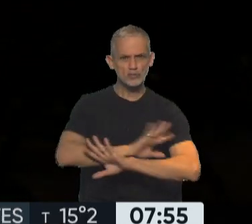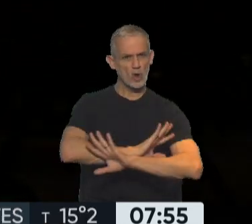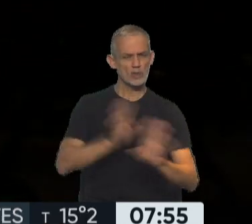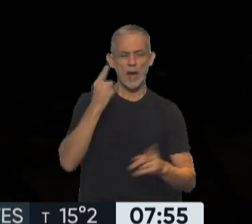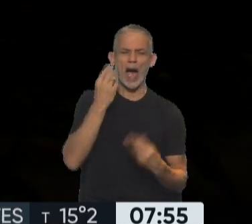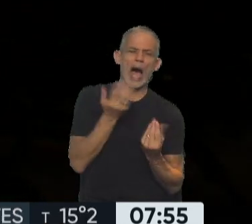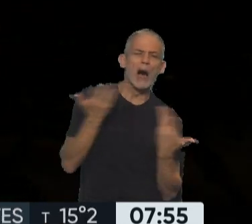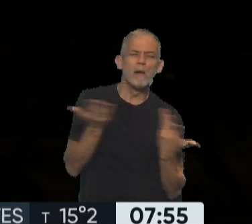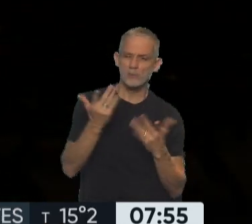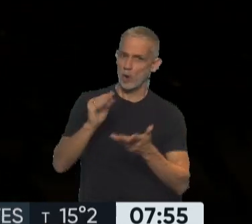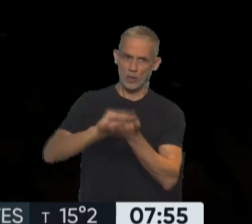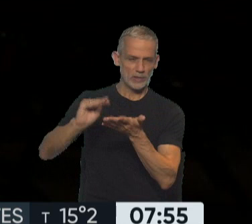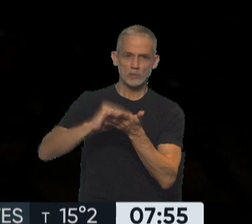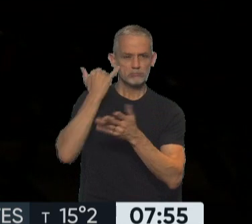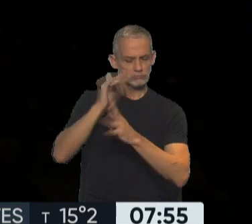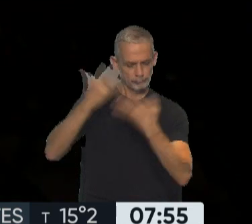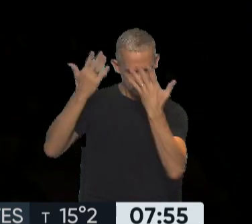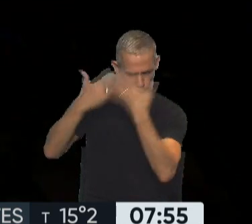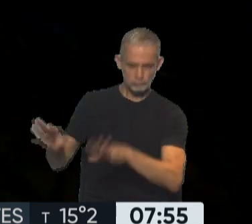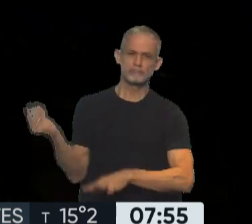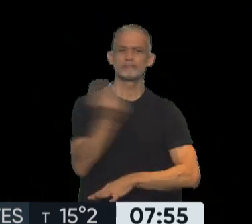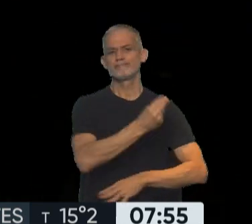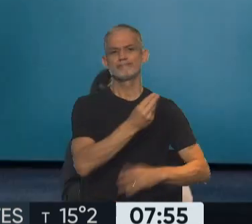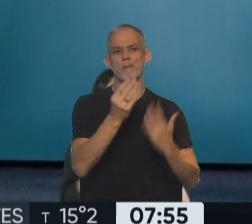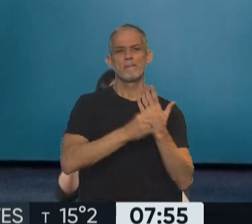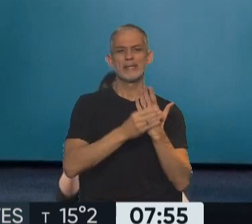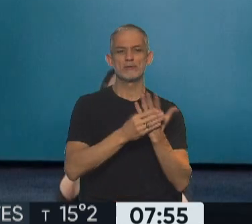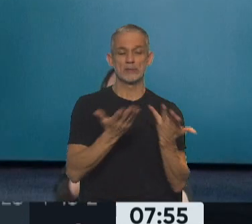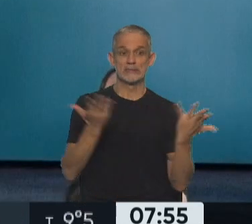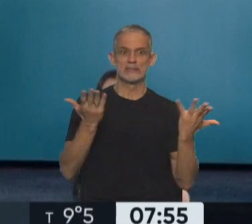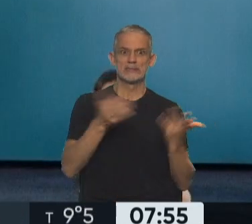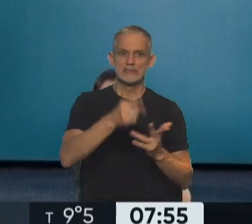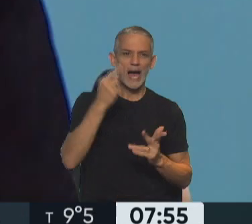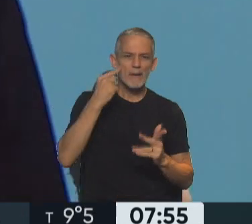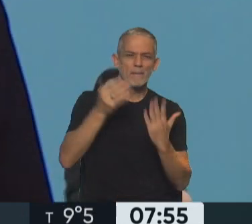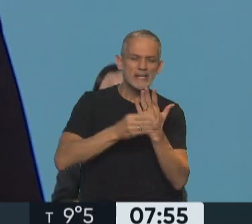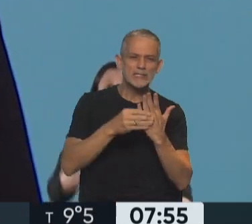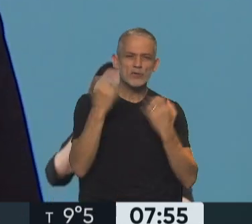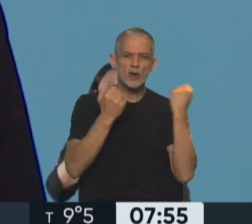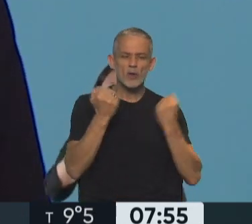renunció como diputado para hacerse cargo de este hierro caliente que no sé cuánto los quieren agarrar, ¿no?